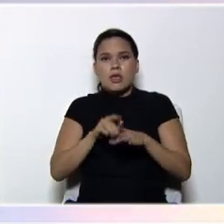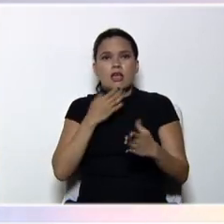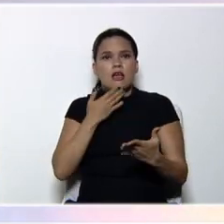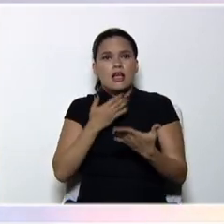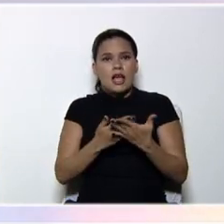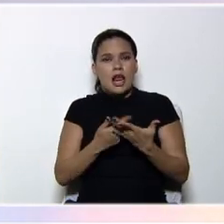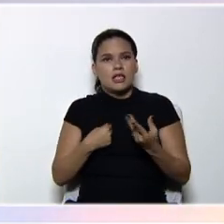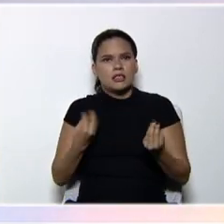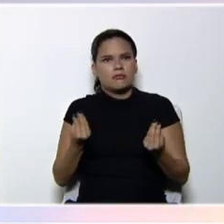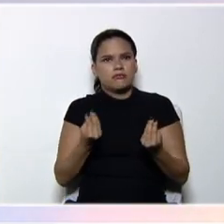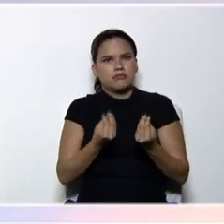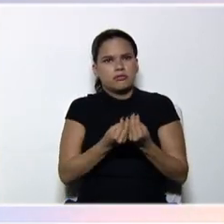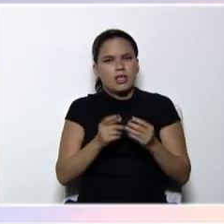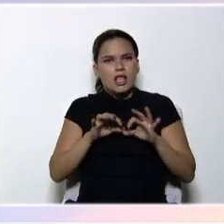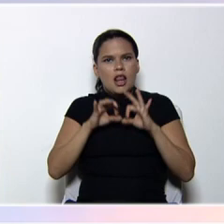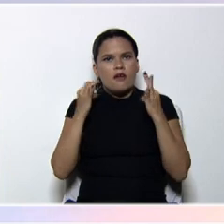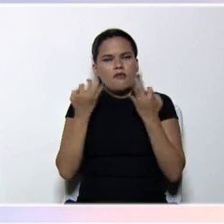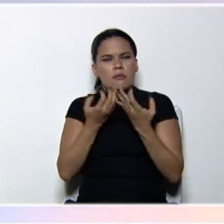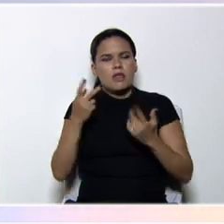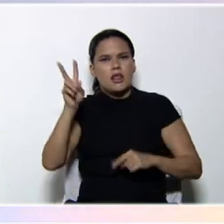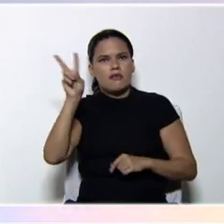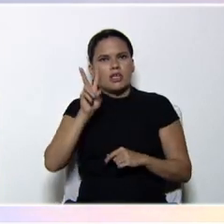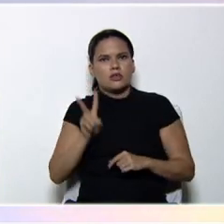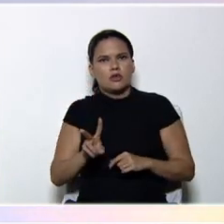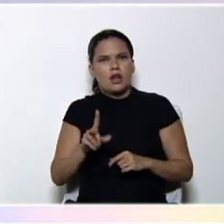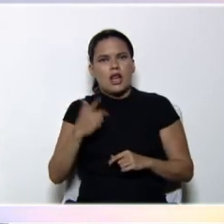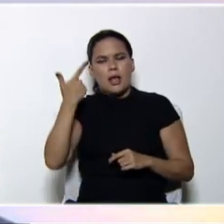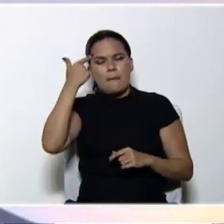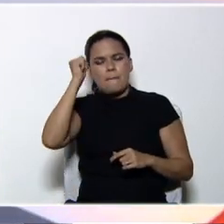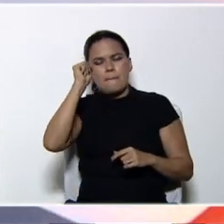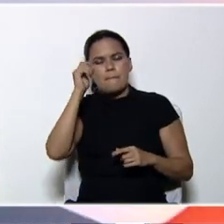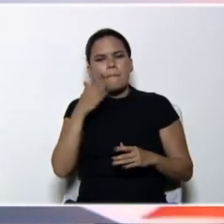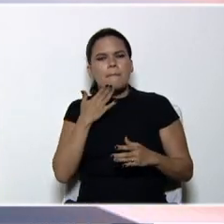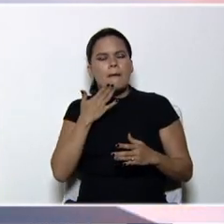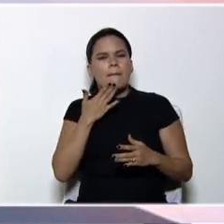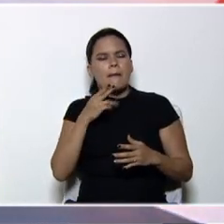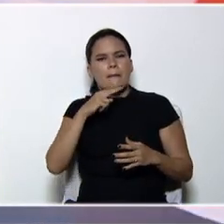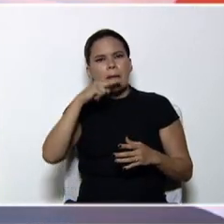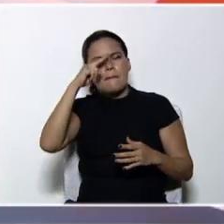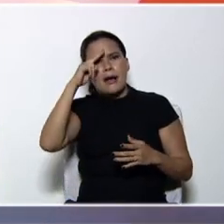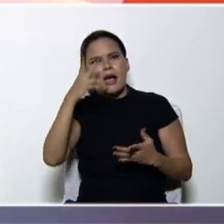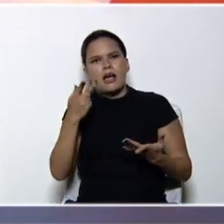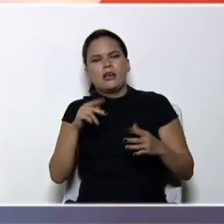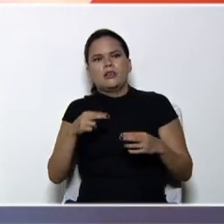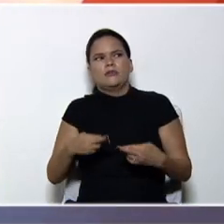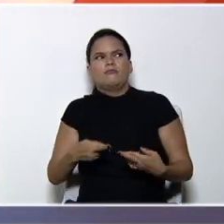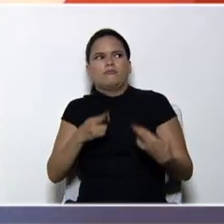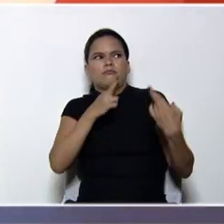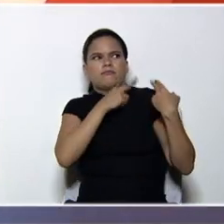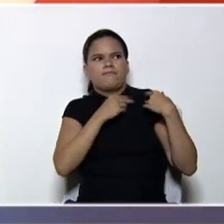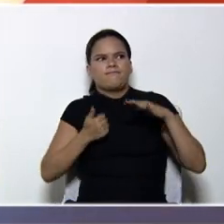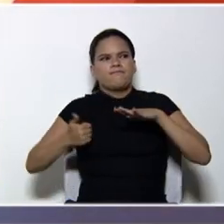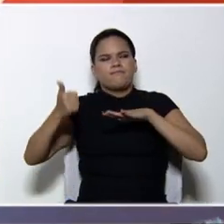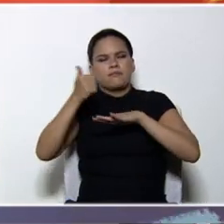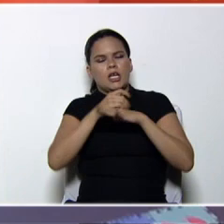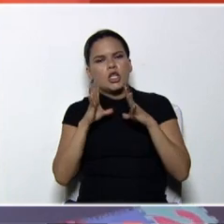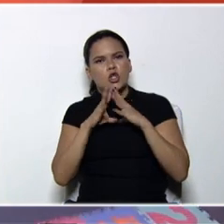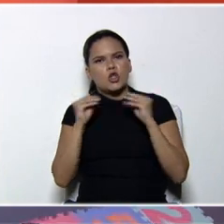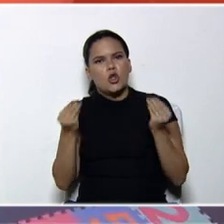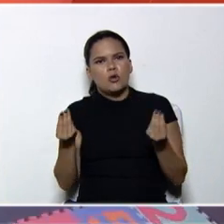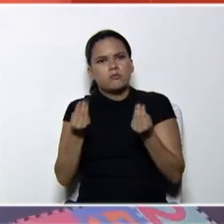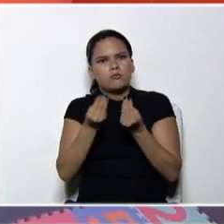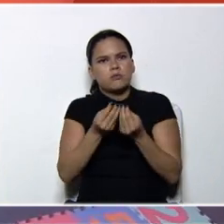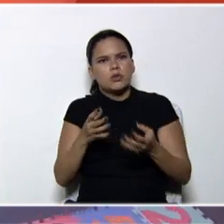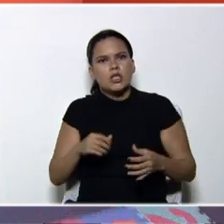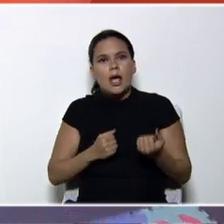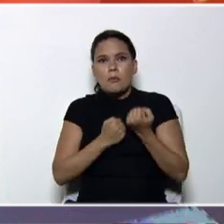al acompañamiento de la familia venezolana, padres, madres, representantes y todos allí en compañía apoyando